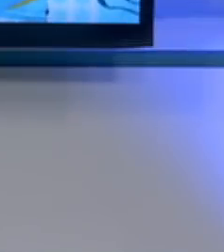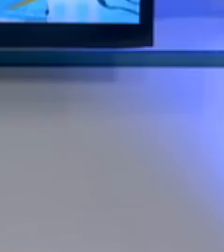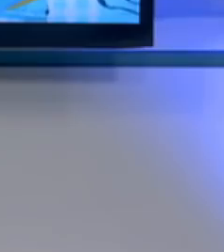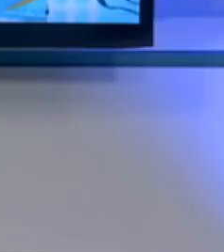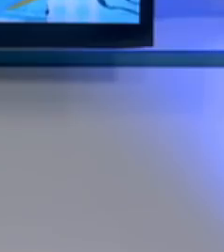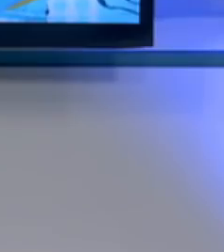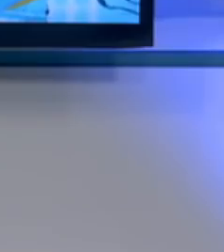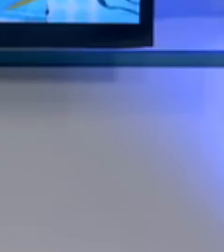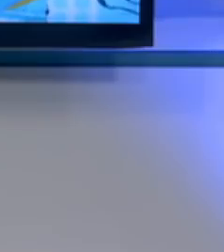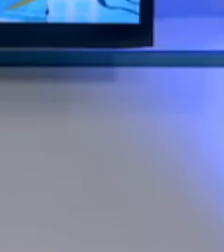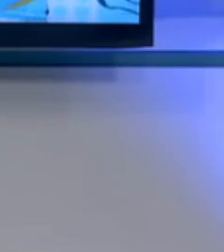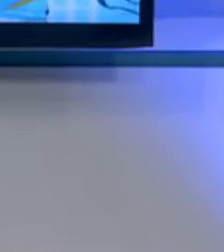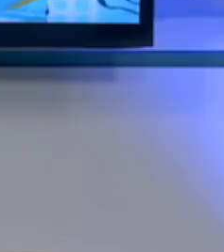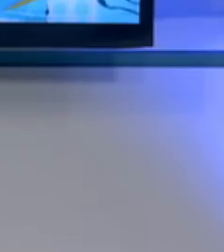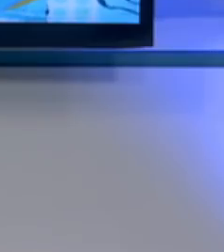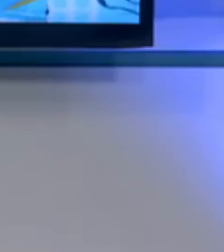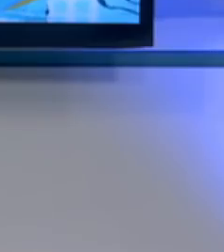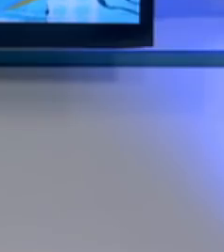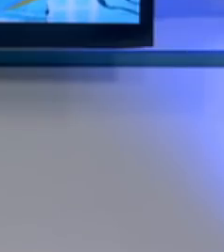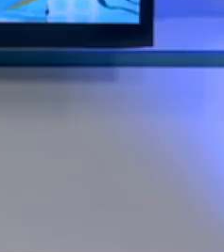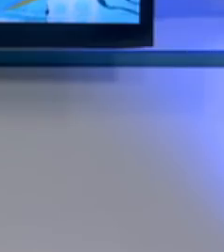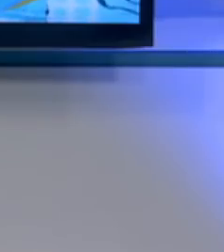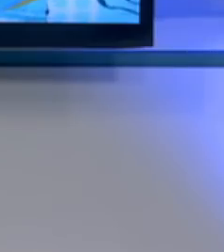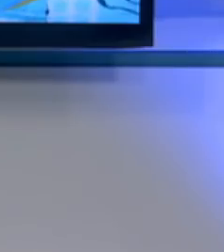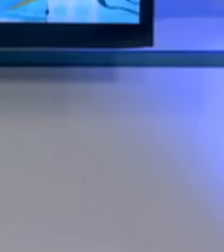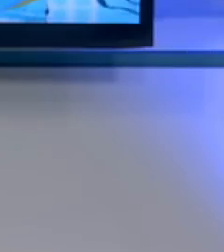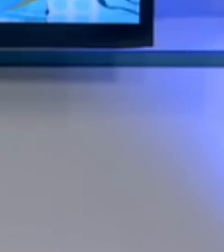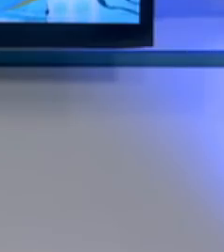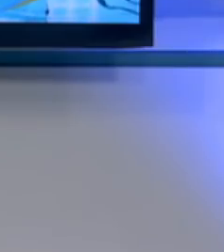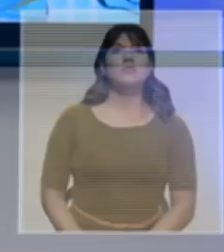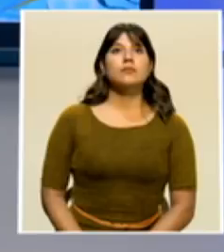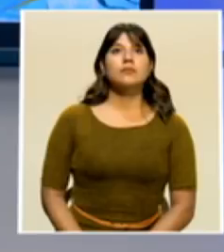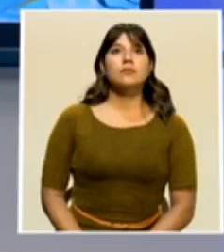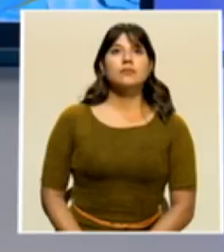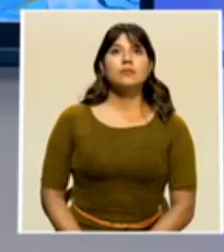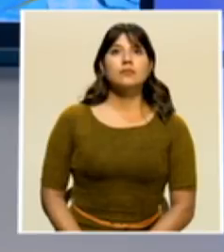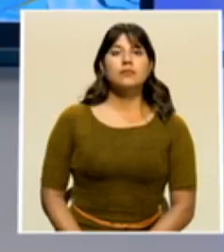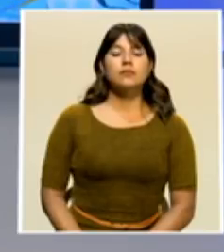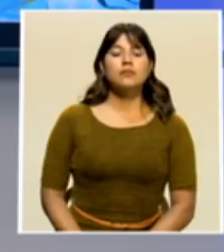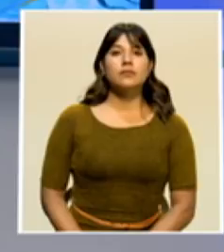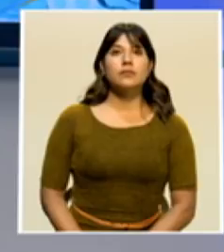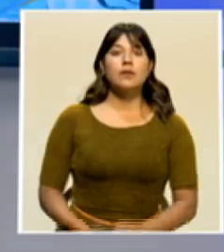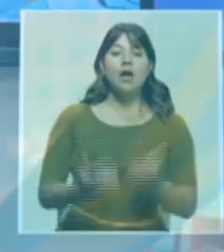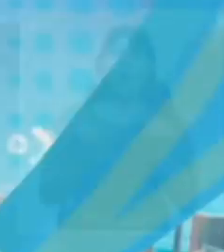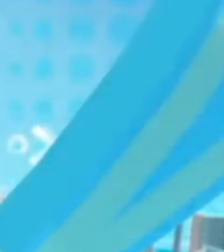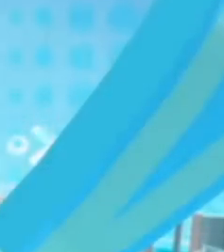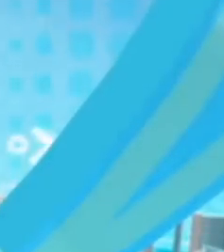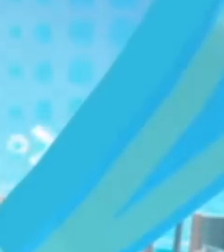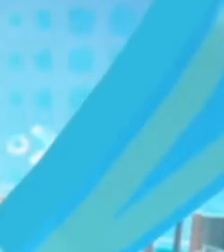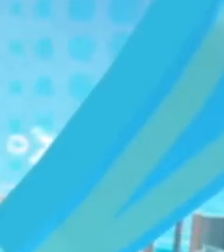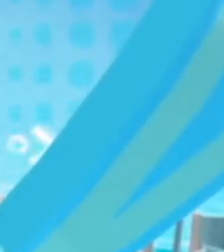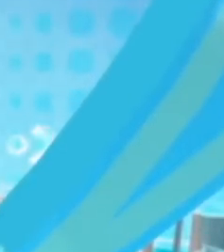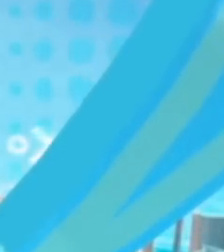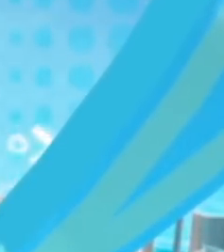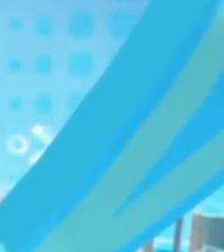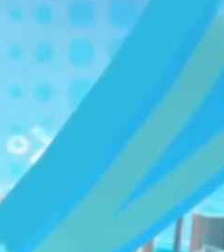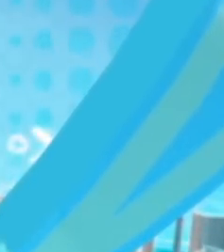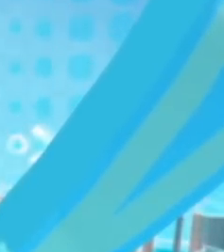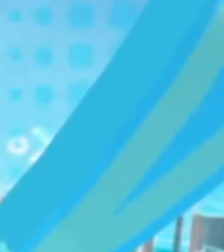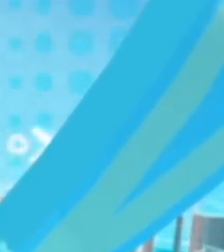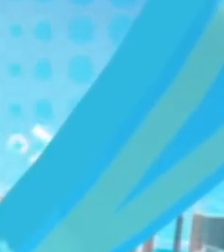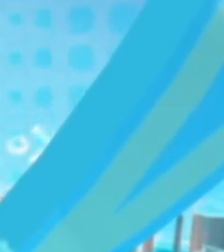Vamos ahora a dar un repaso de la cotización de la divisa estadounidense, que